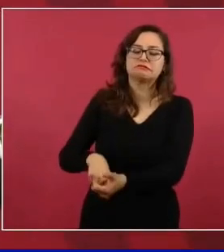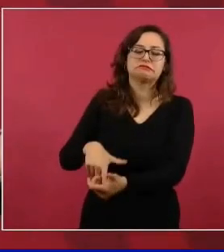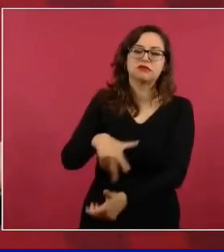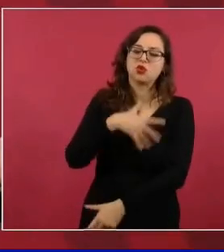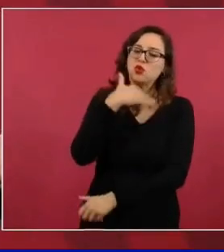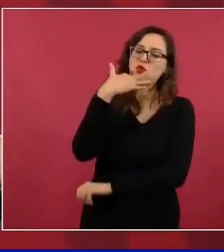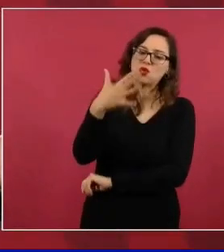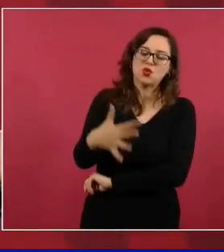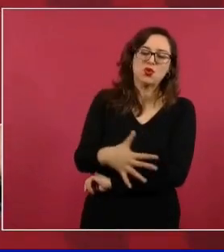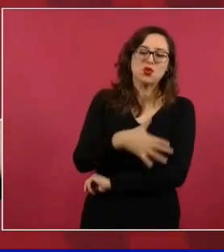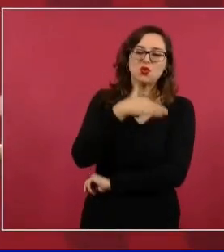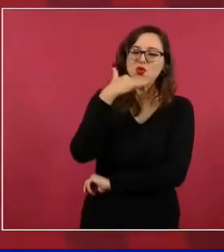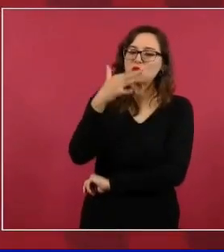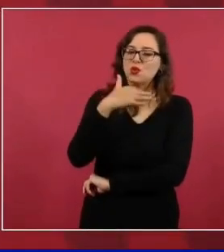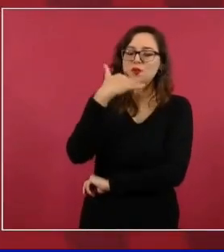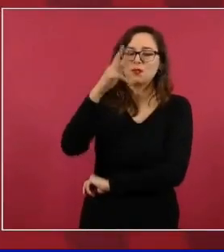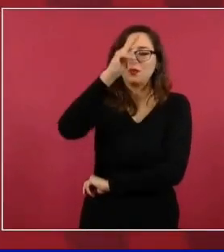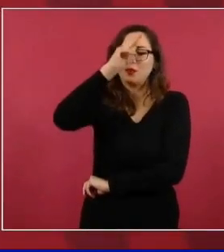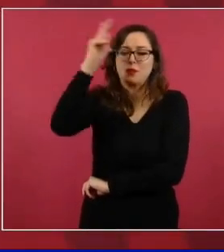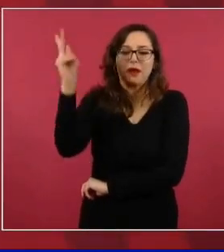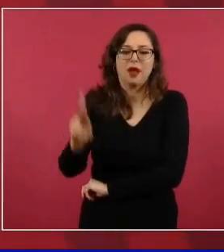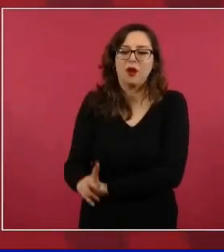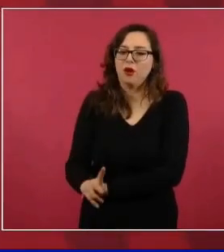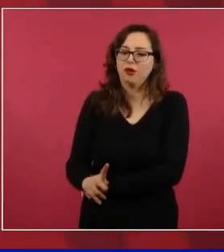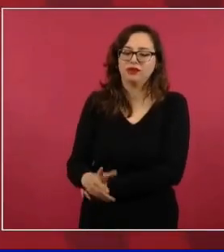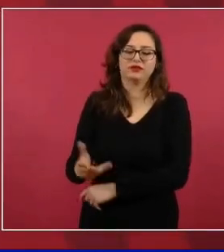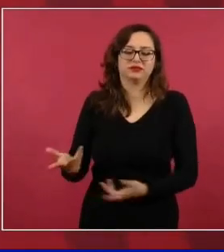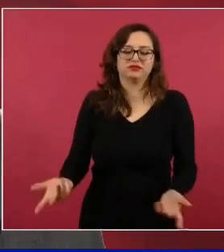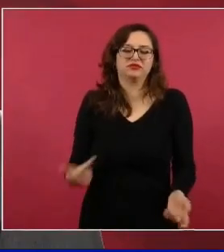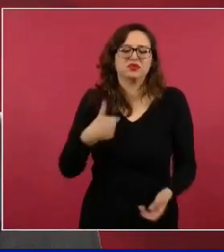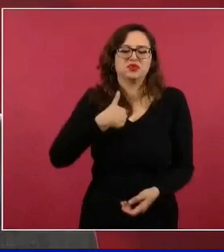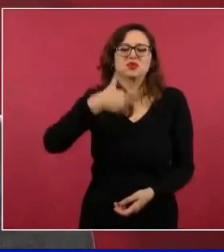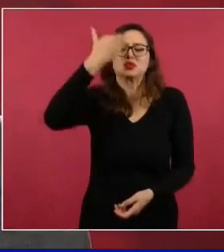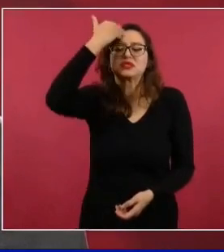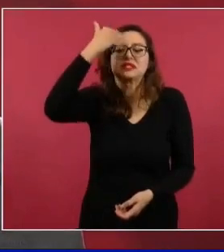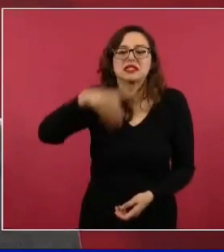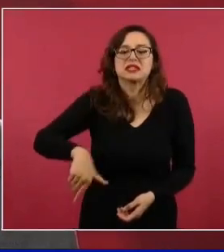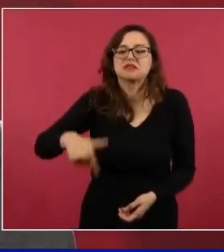que durante décadas